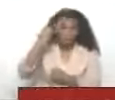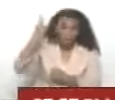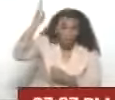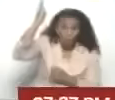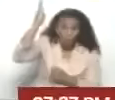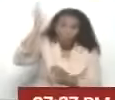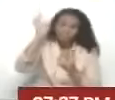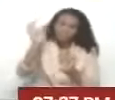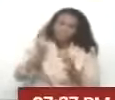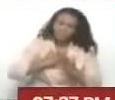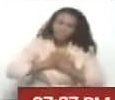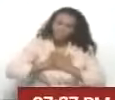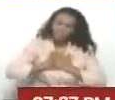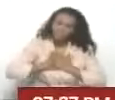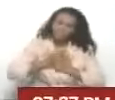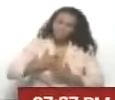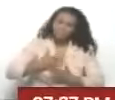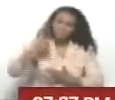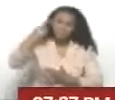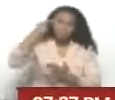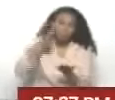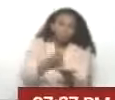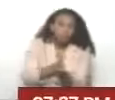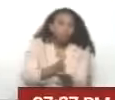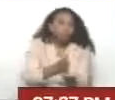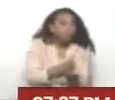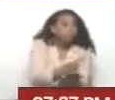Y Dios tiene sus caminos